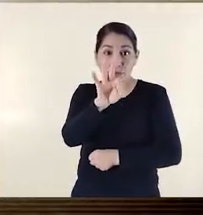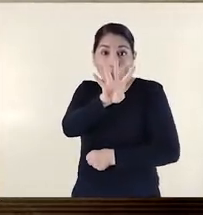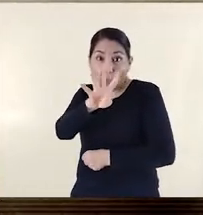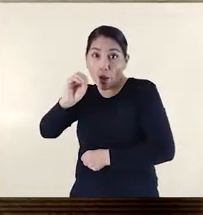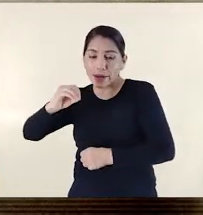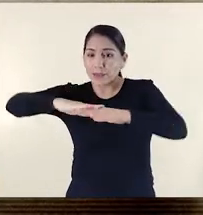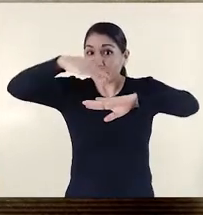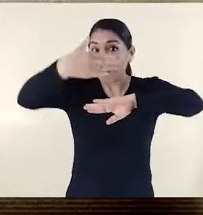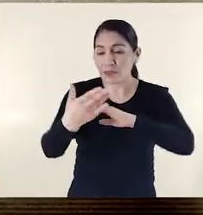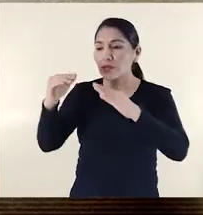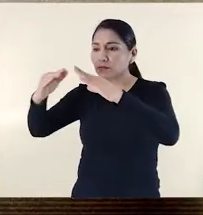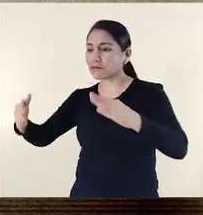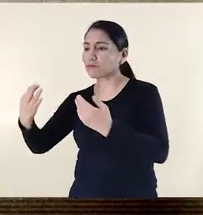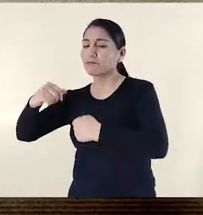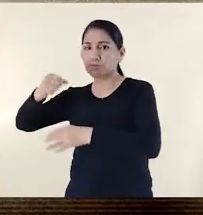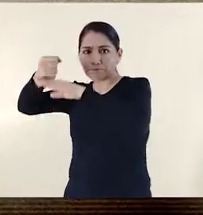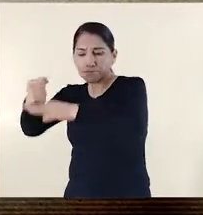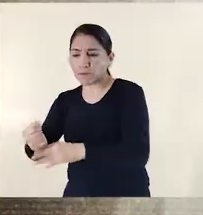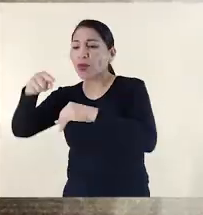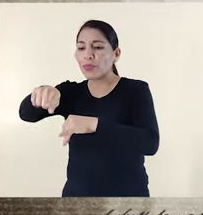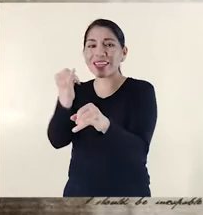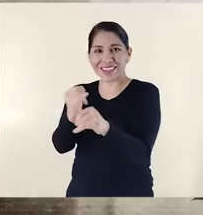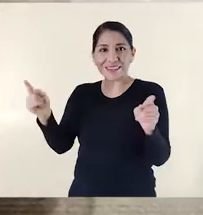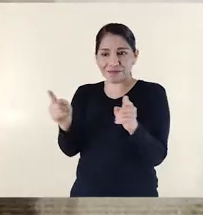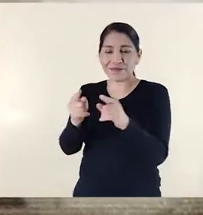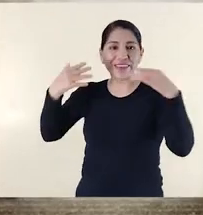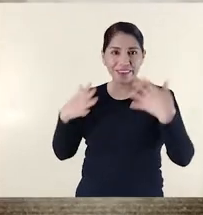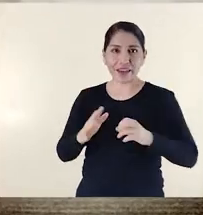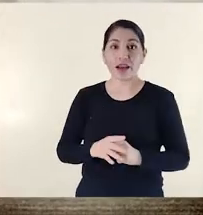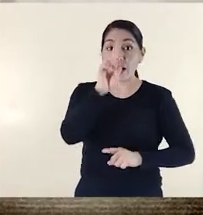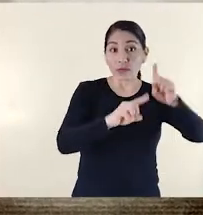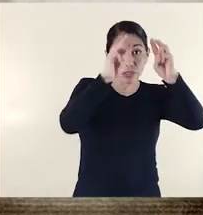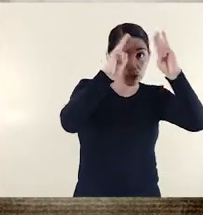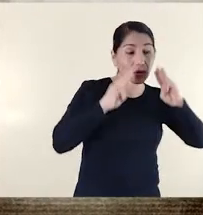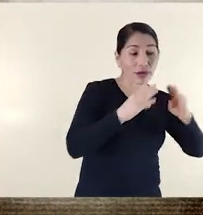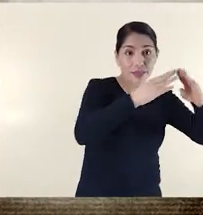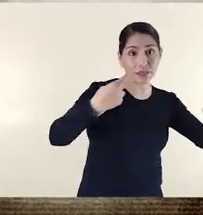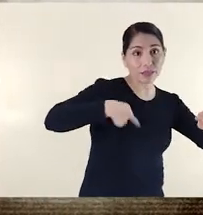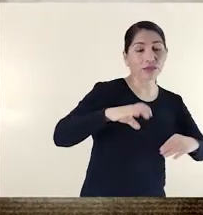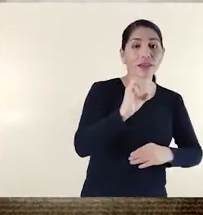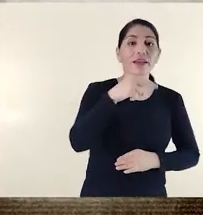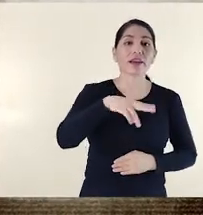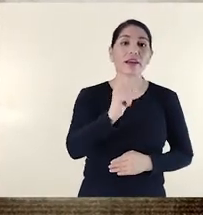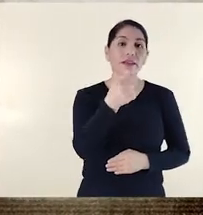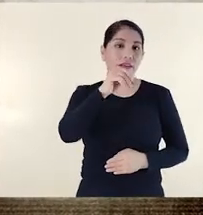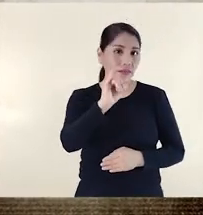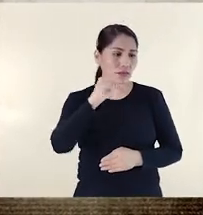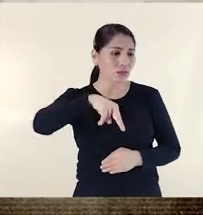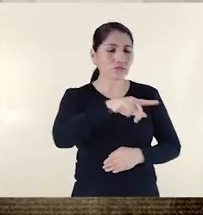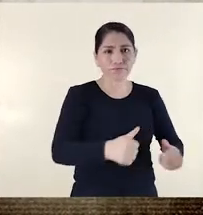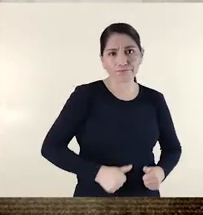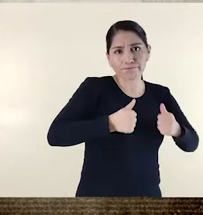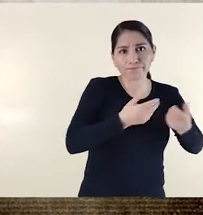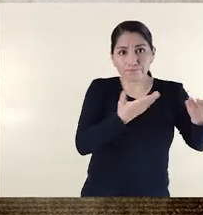en 1940, se funda el monasterio cuando la capilla ya era una pequeña iglesia. Algunas monjas del convento en la